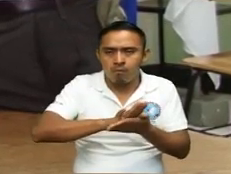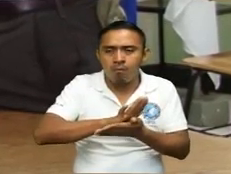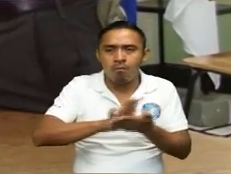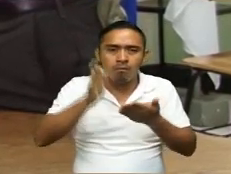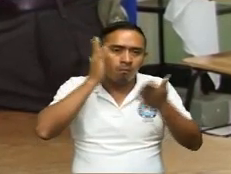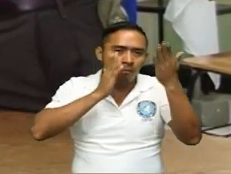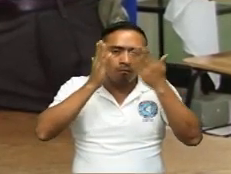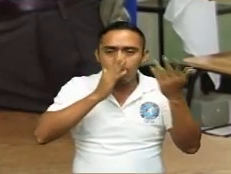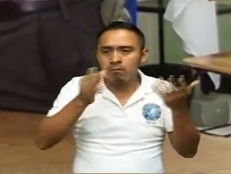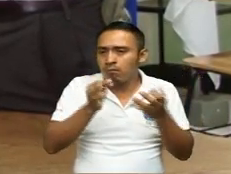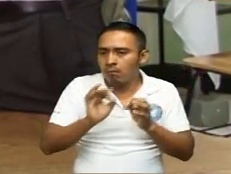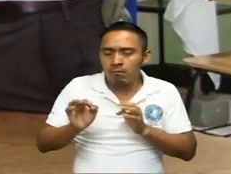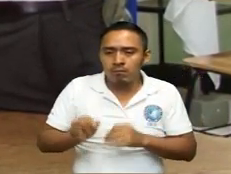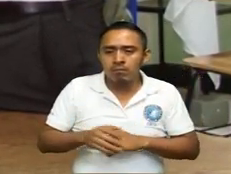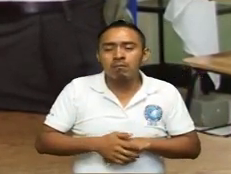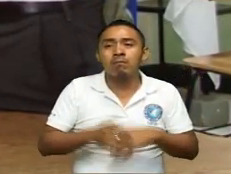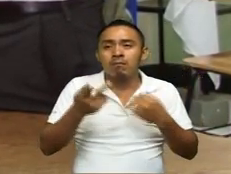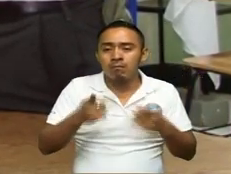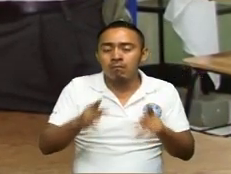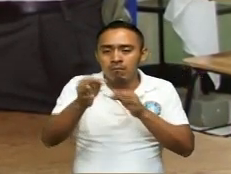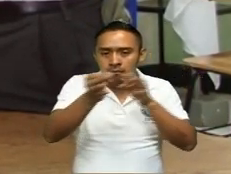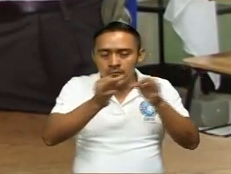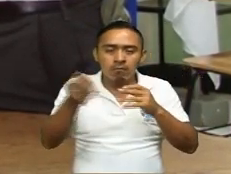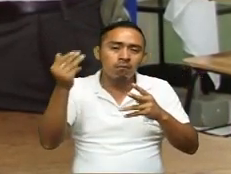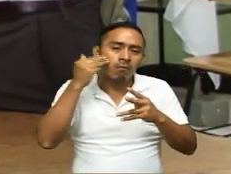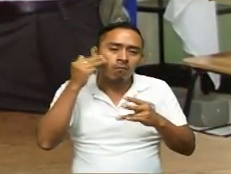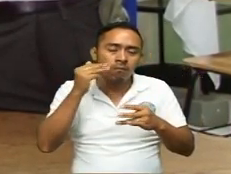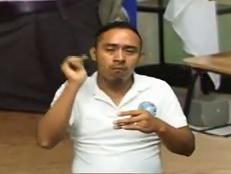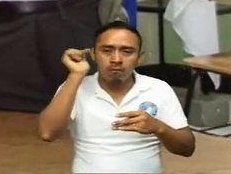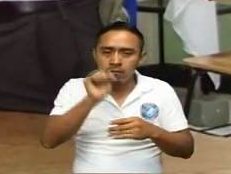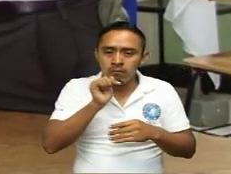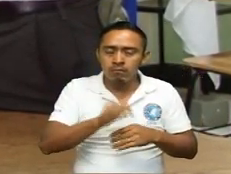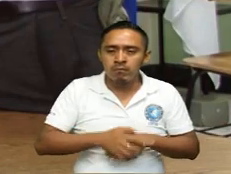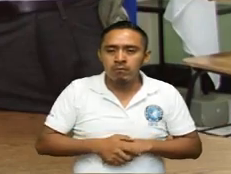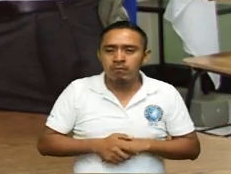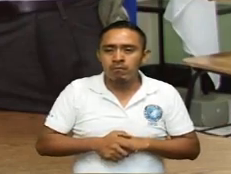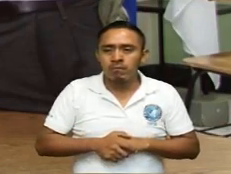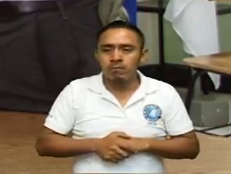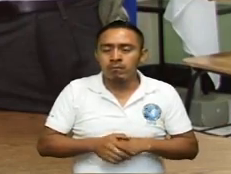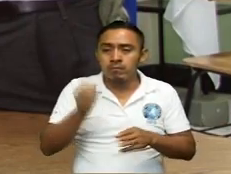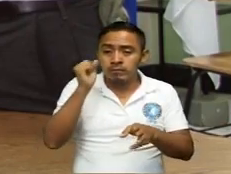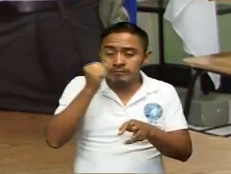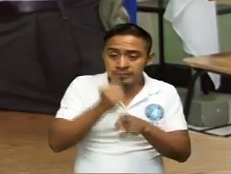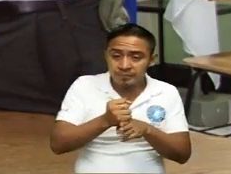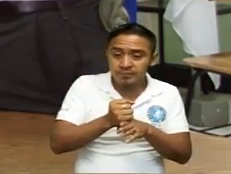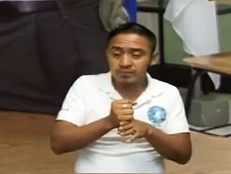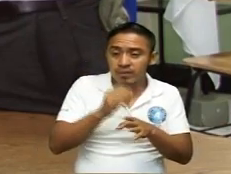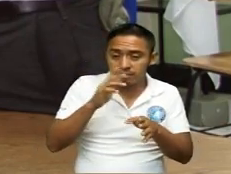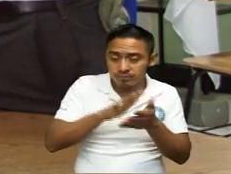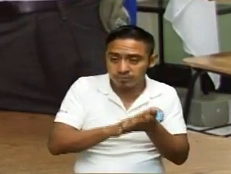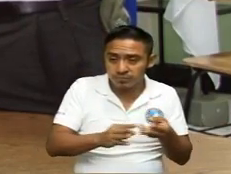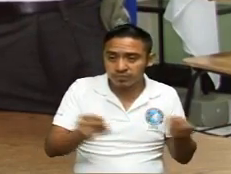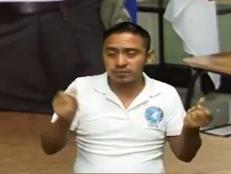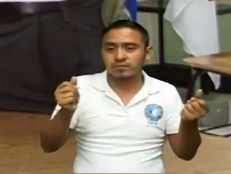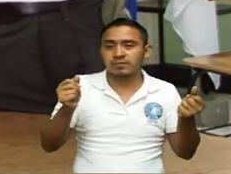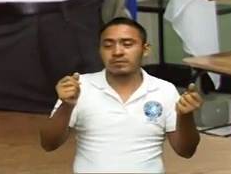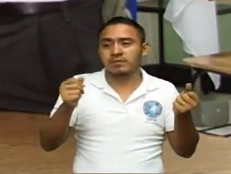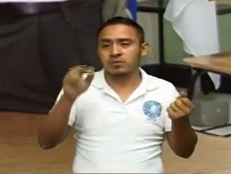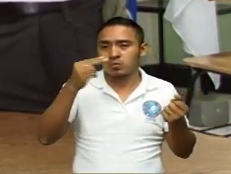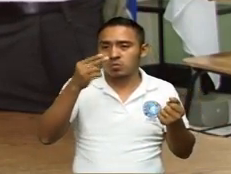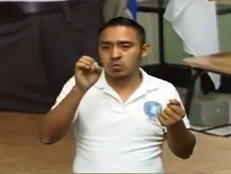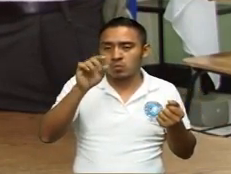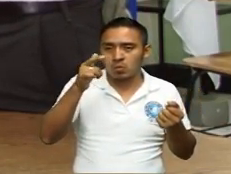son efectivos. Pero hay que explicar a la madre algo importante, que este tratamiento es para matar el hongo, no es para quitar la mancha. ¿Qué significa? Que con